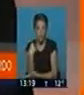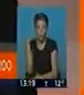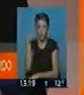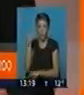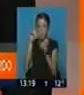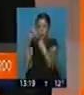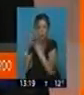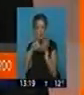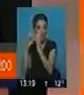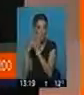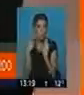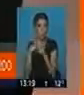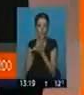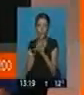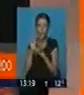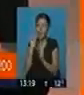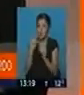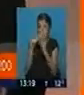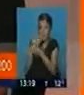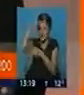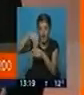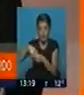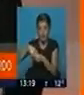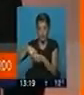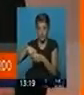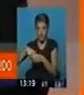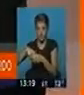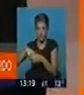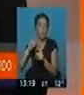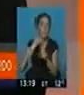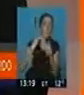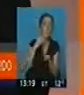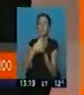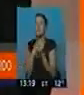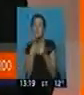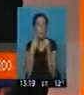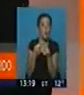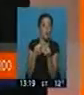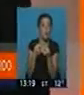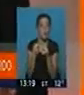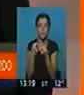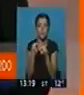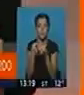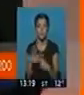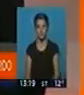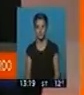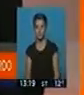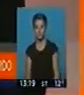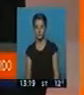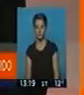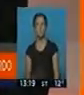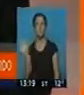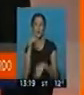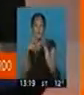crisis resolvían sus propias crisis internas, viendo a qué sectores apoyaban, a no dejar a ninguno vulnerable frente